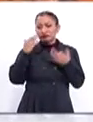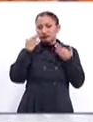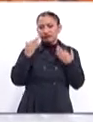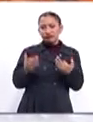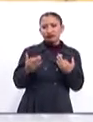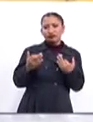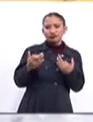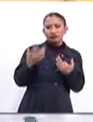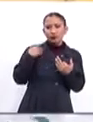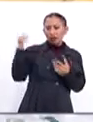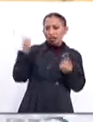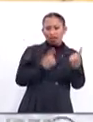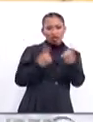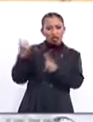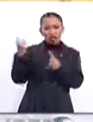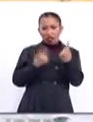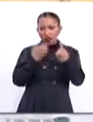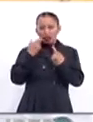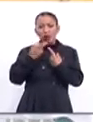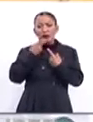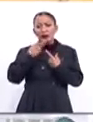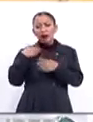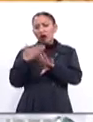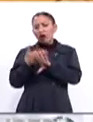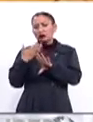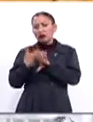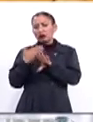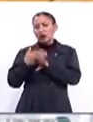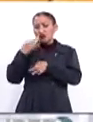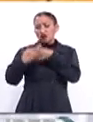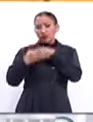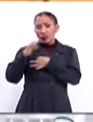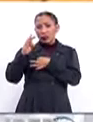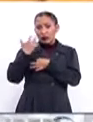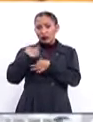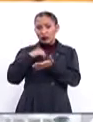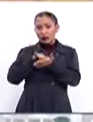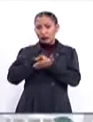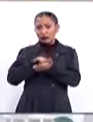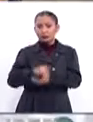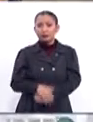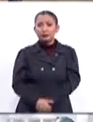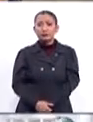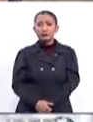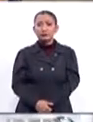testigos que acudieron llamados por la Corte Federal del Estado de Nueva York.